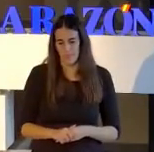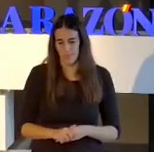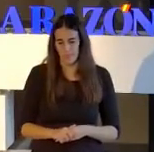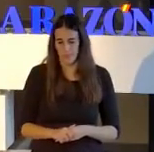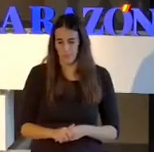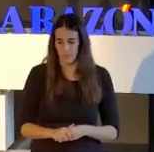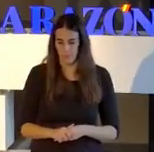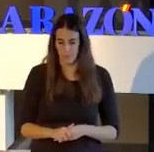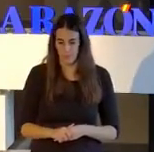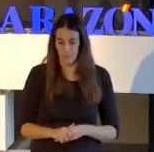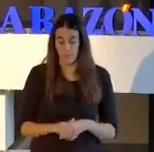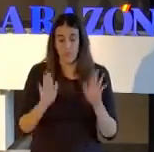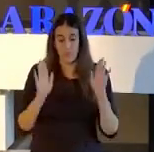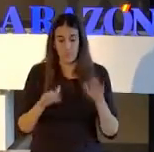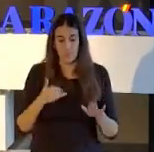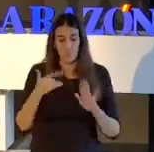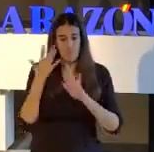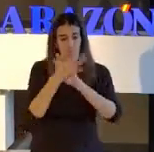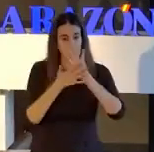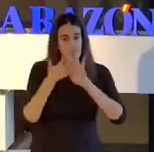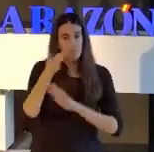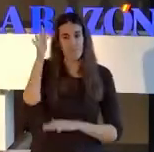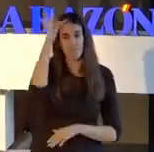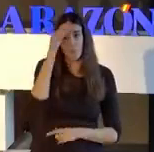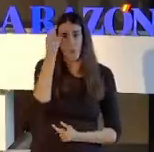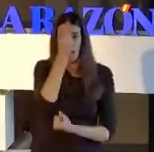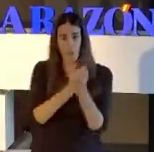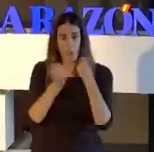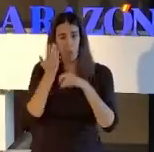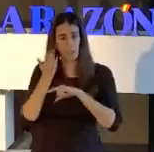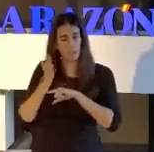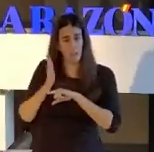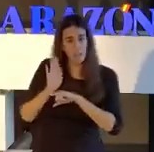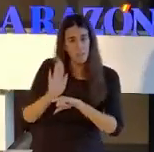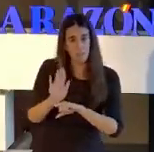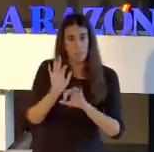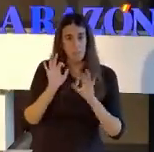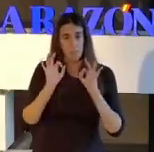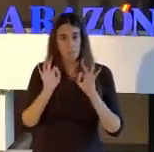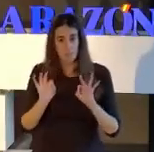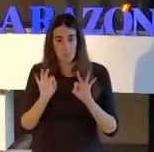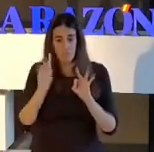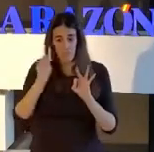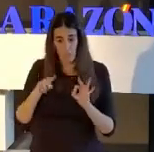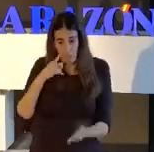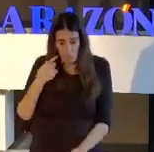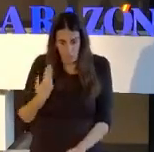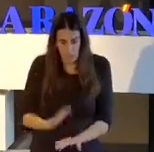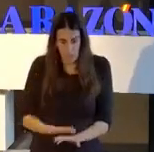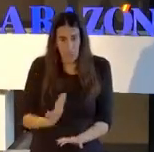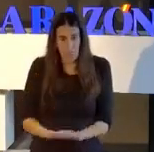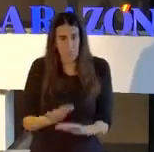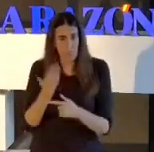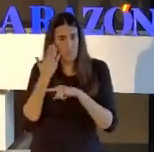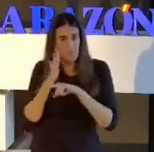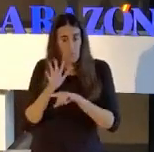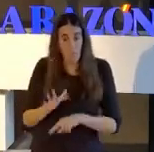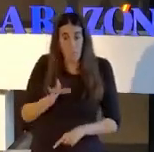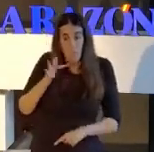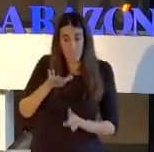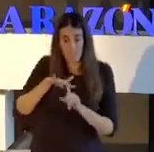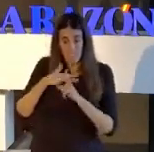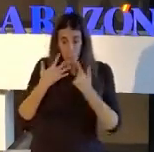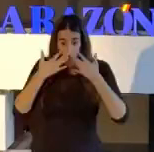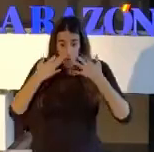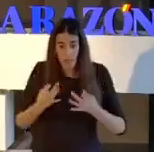con el la teoría económica debajo del brazo eh la evidencia empírica y lo que iba pasando en la realidad